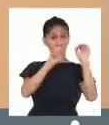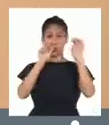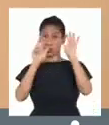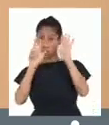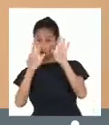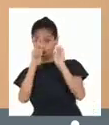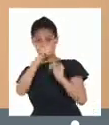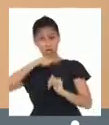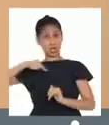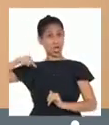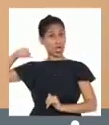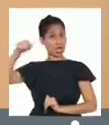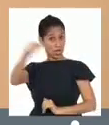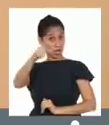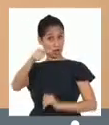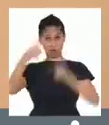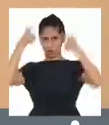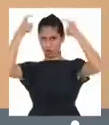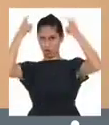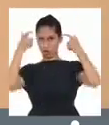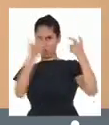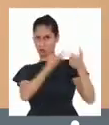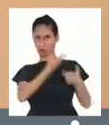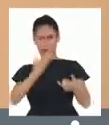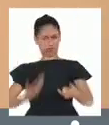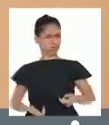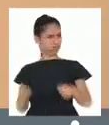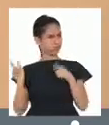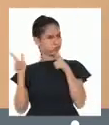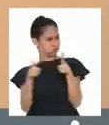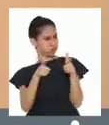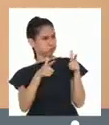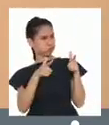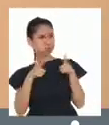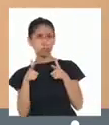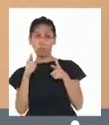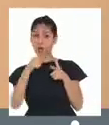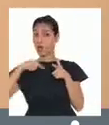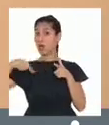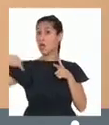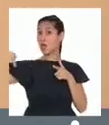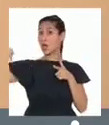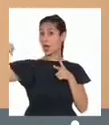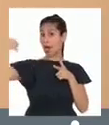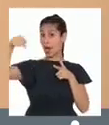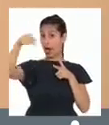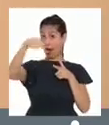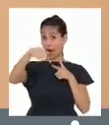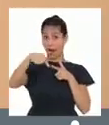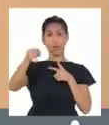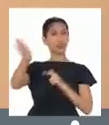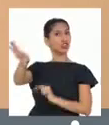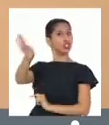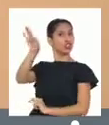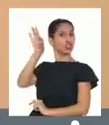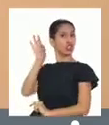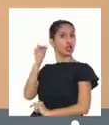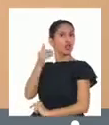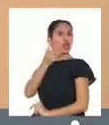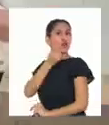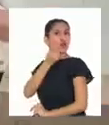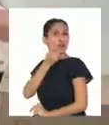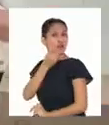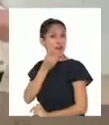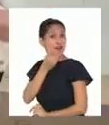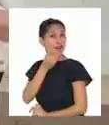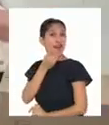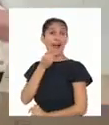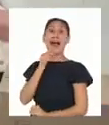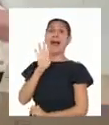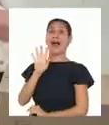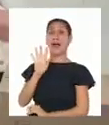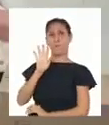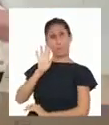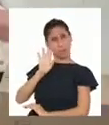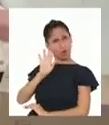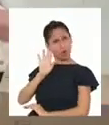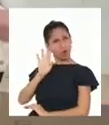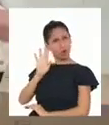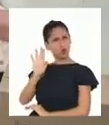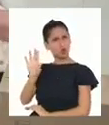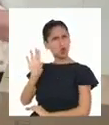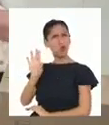reyes españoles en todo Latinoamérica eran nombrados por un lazo de parentesco. ¿Por un lazo